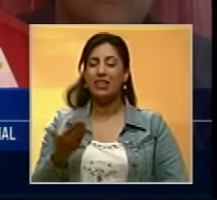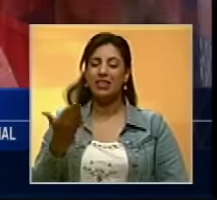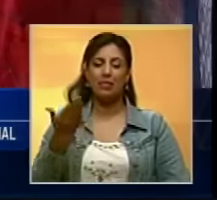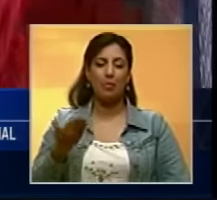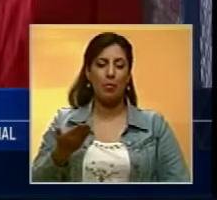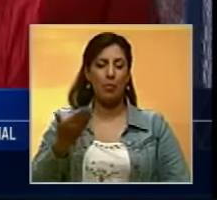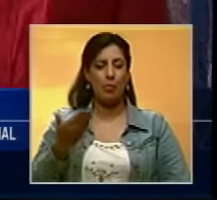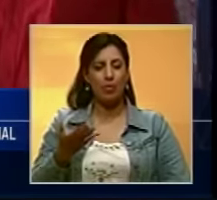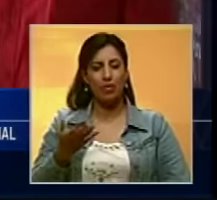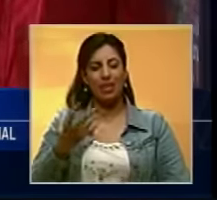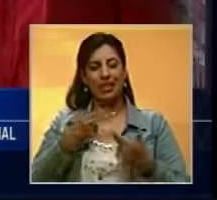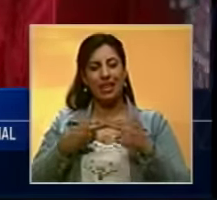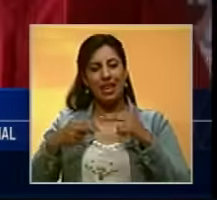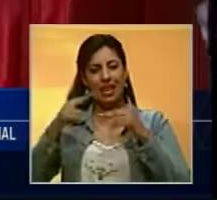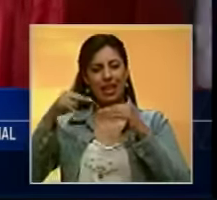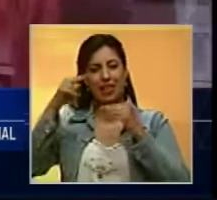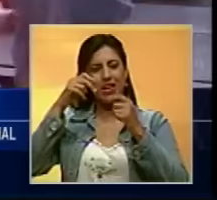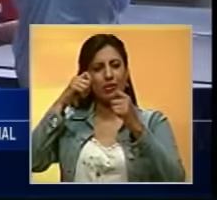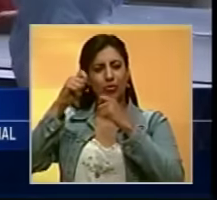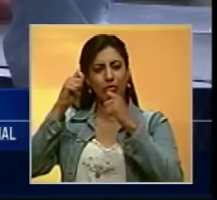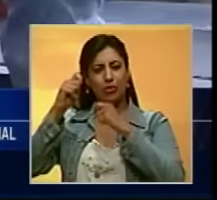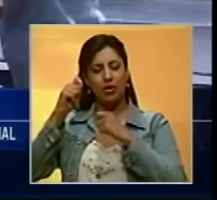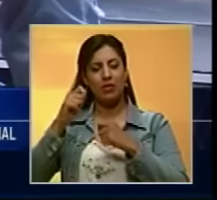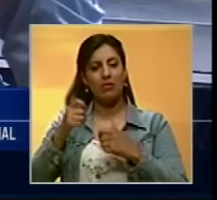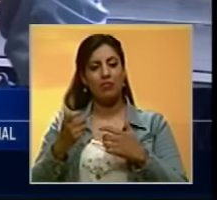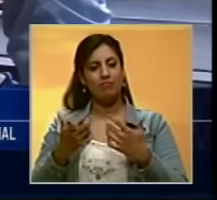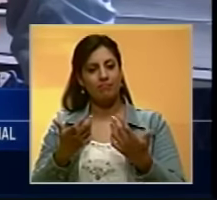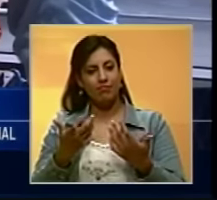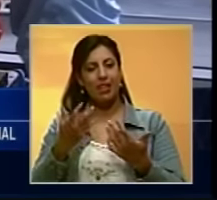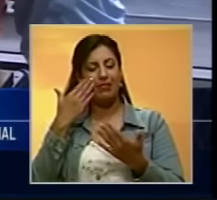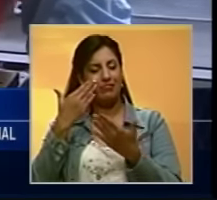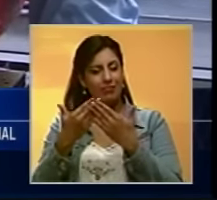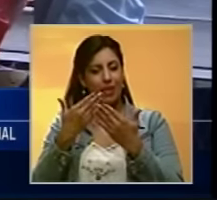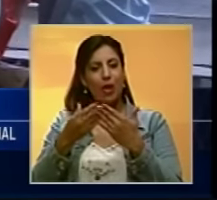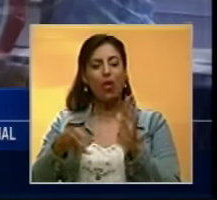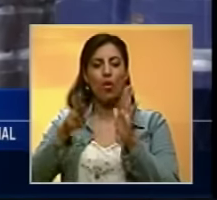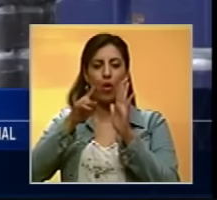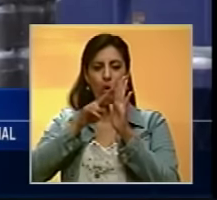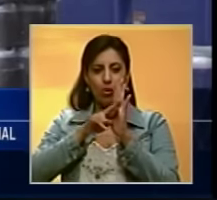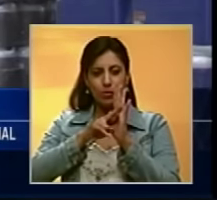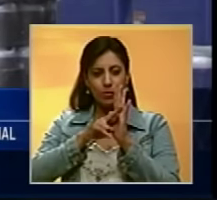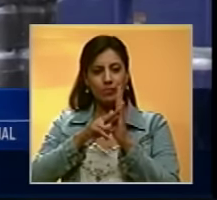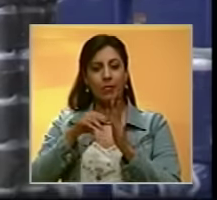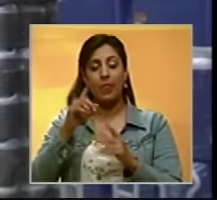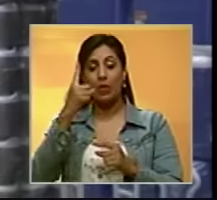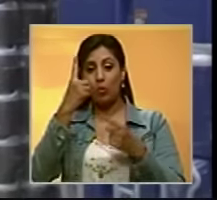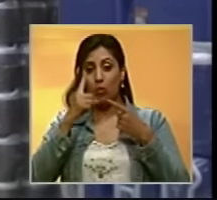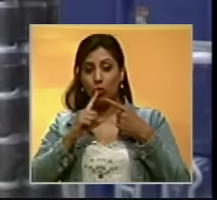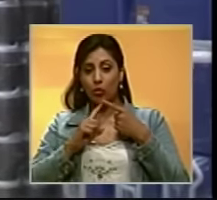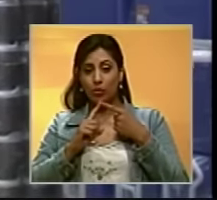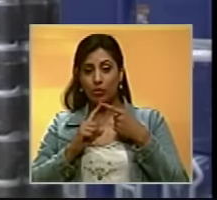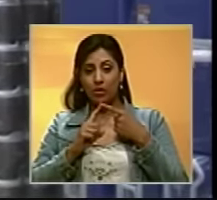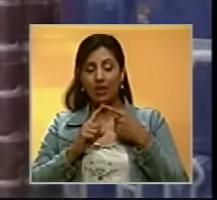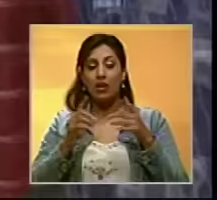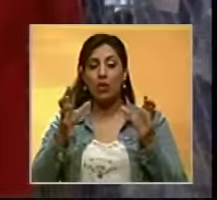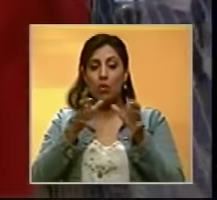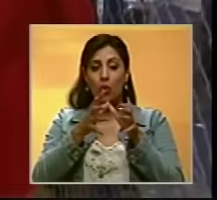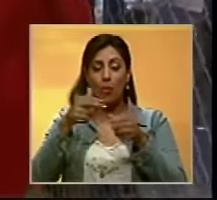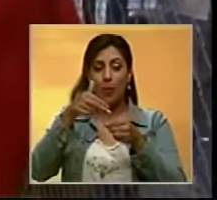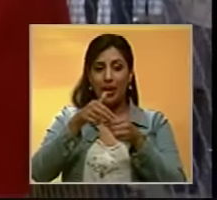importantes niveles de exportación alcanzado y se evidencia una vez más que número uno el sector